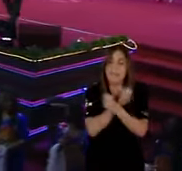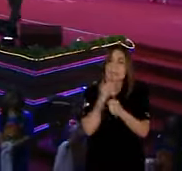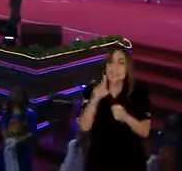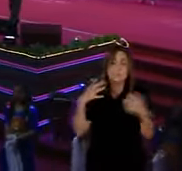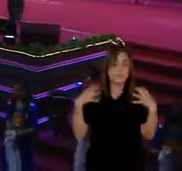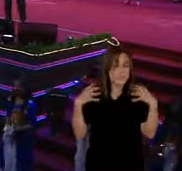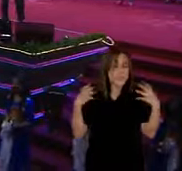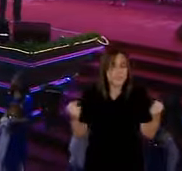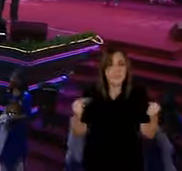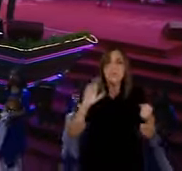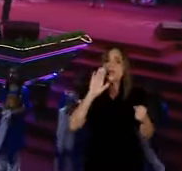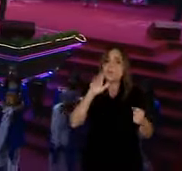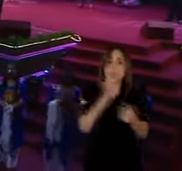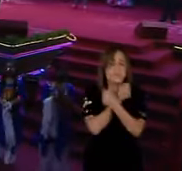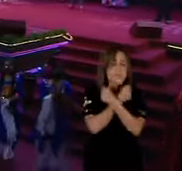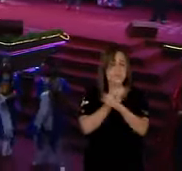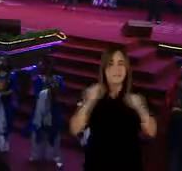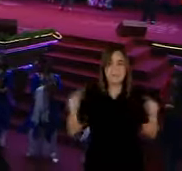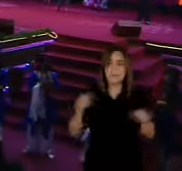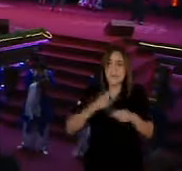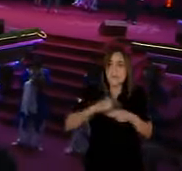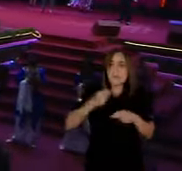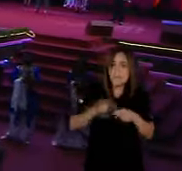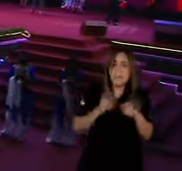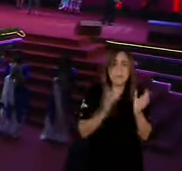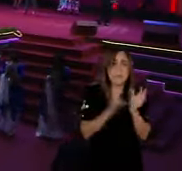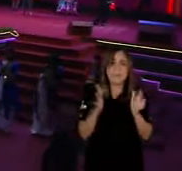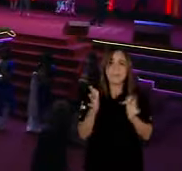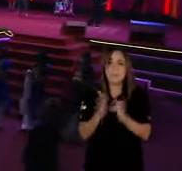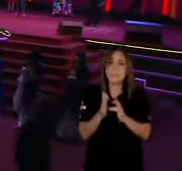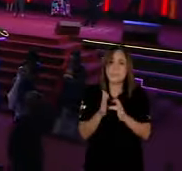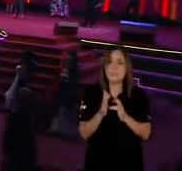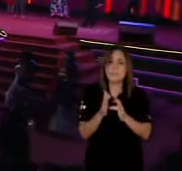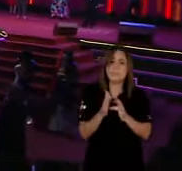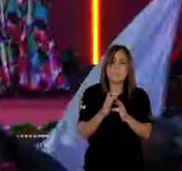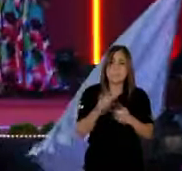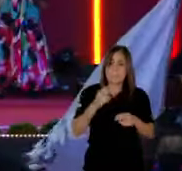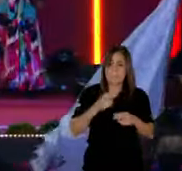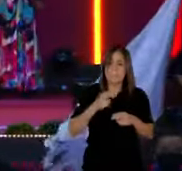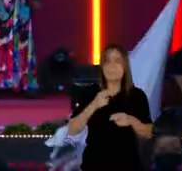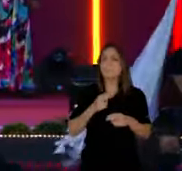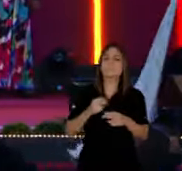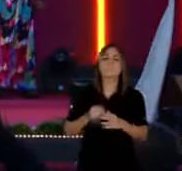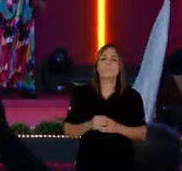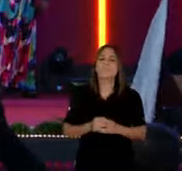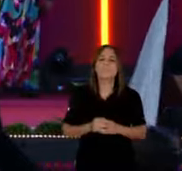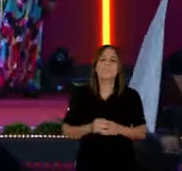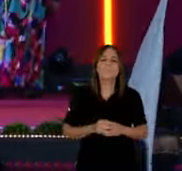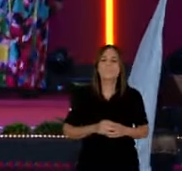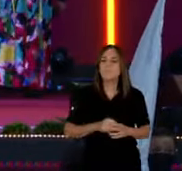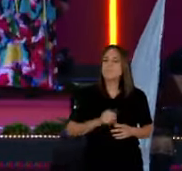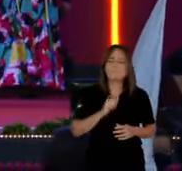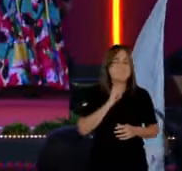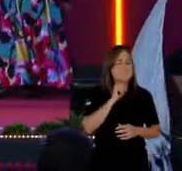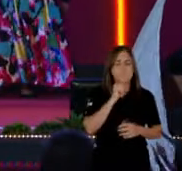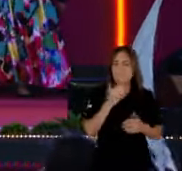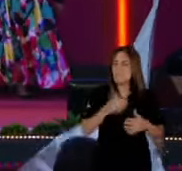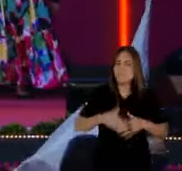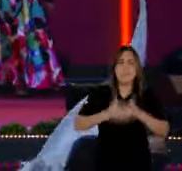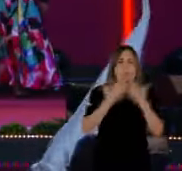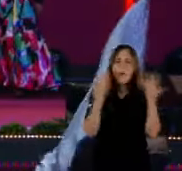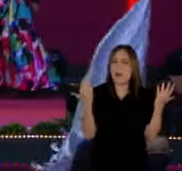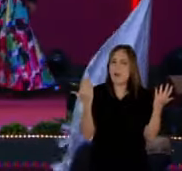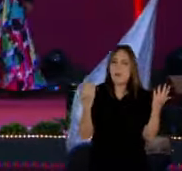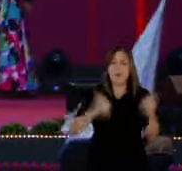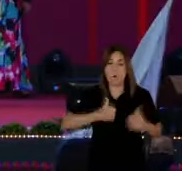el nombre de Jesús. No hay otro nombre dado a los hombres en el que podamos ser salvos y